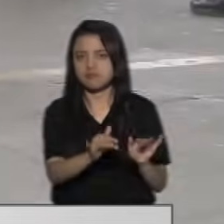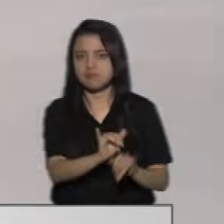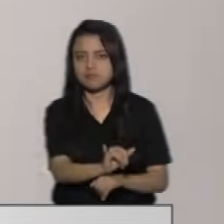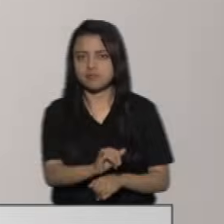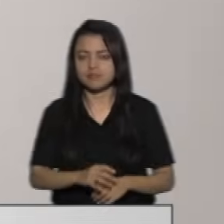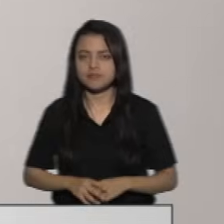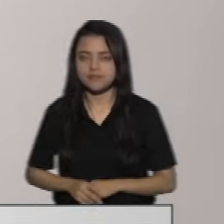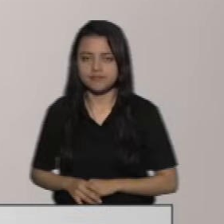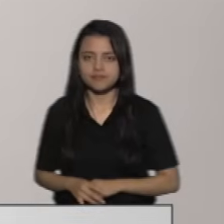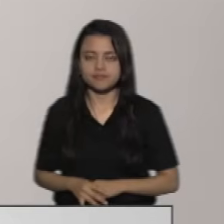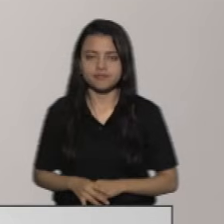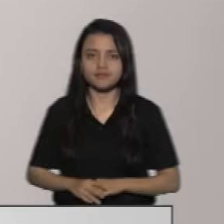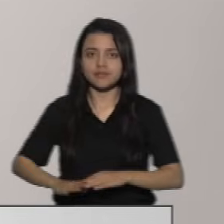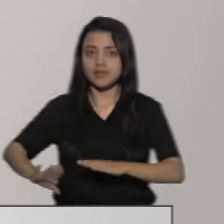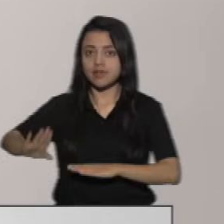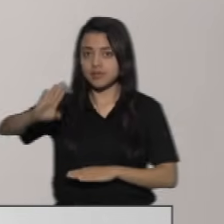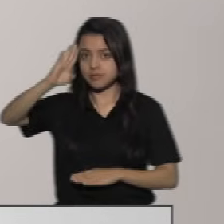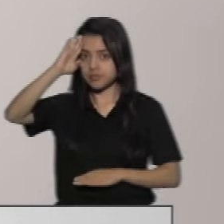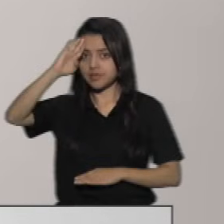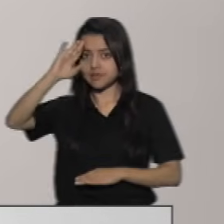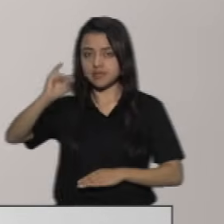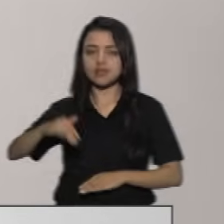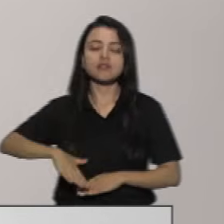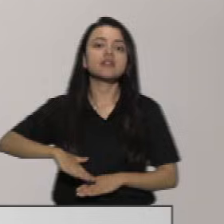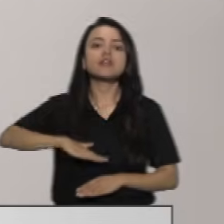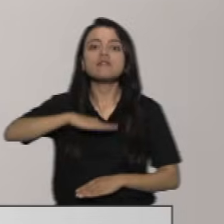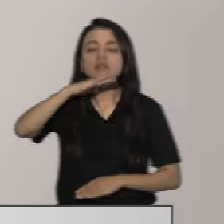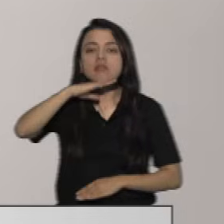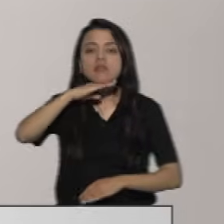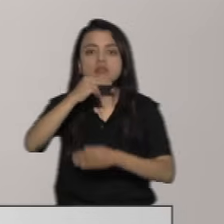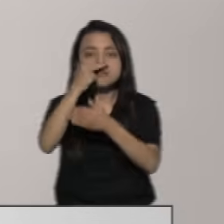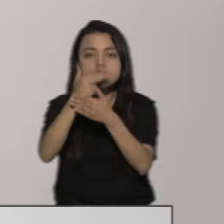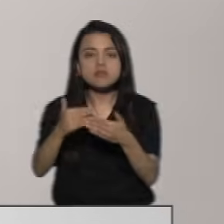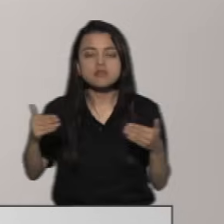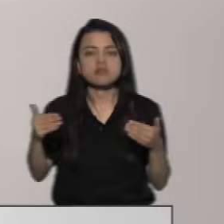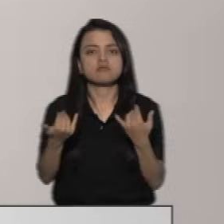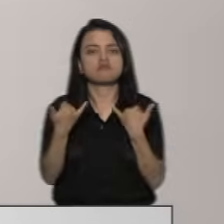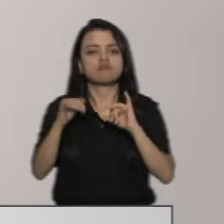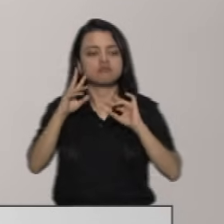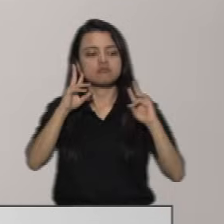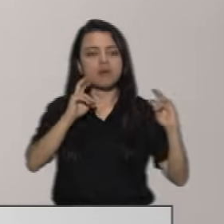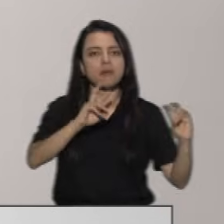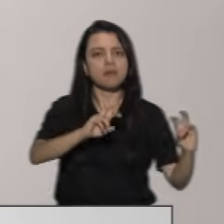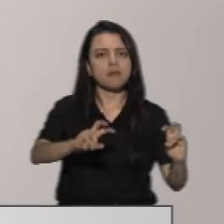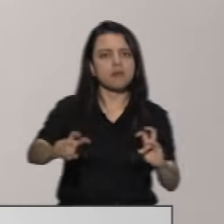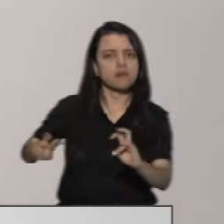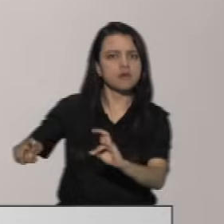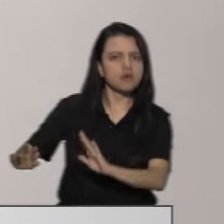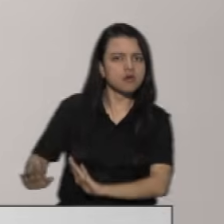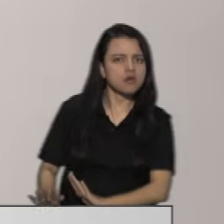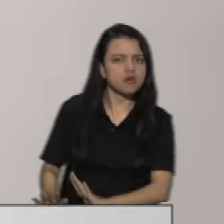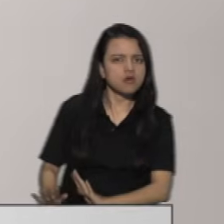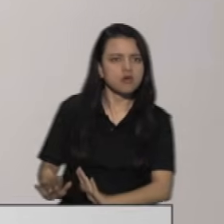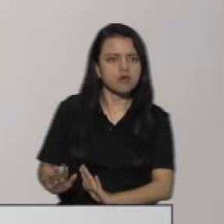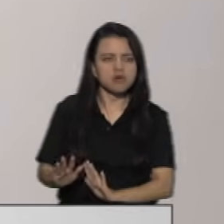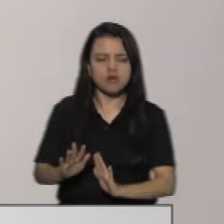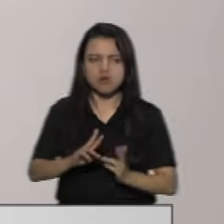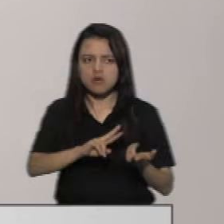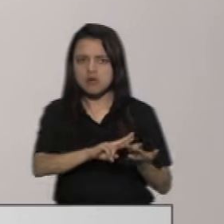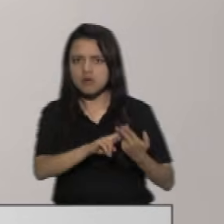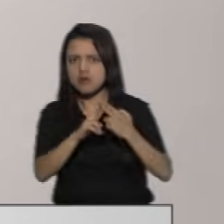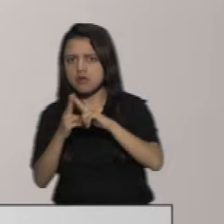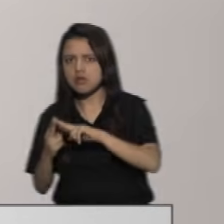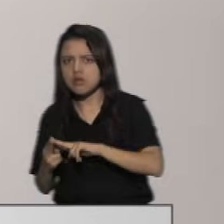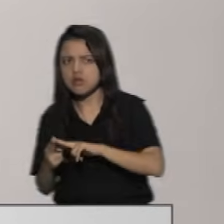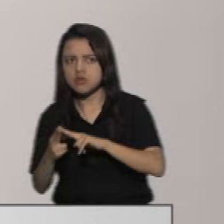ataque. La Policía Judicial de Infancia y Adolescencia ya está trabajando para poder determinar si a lo mejor esto puede